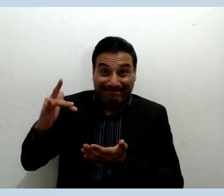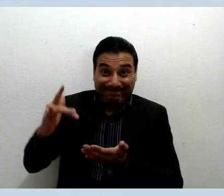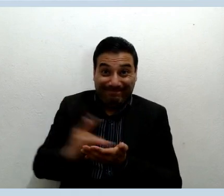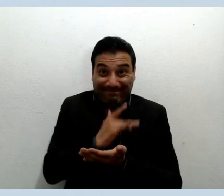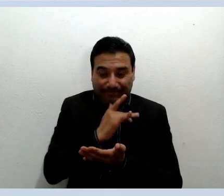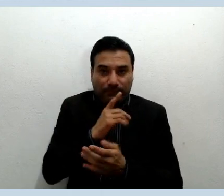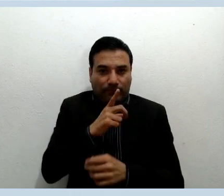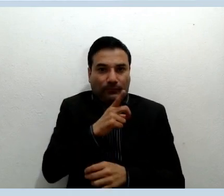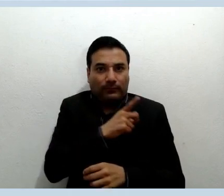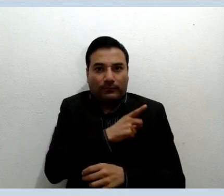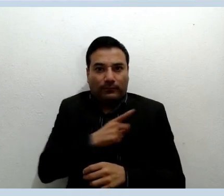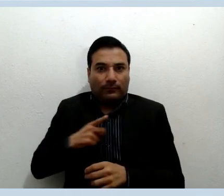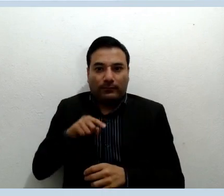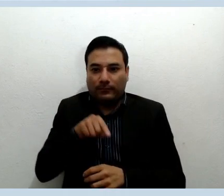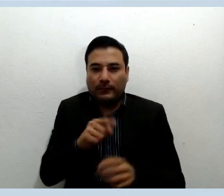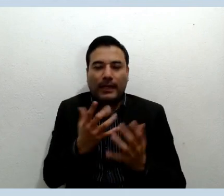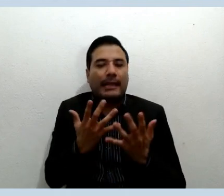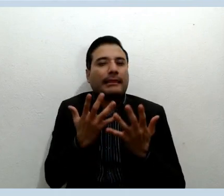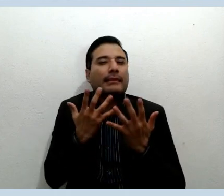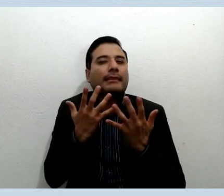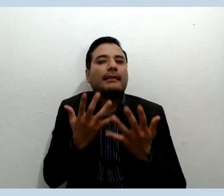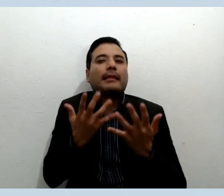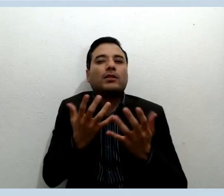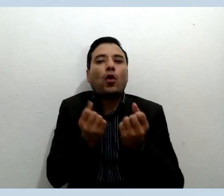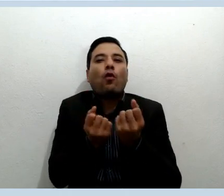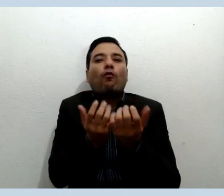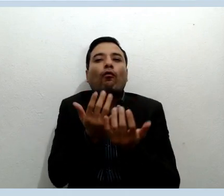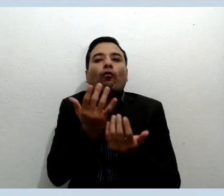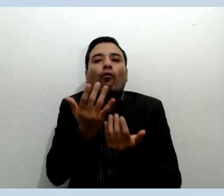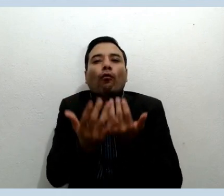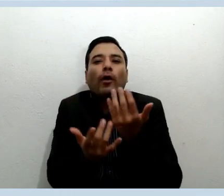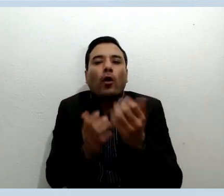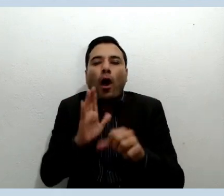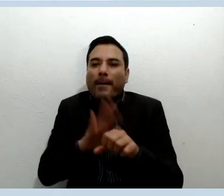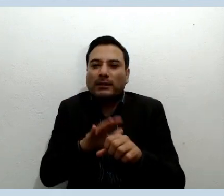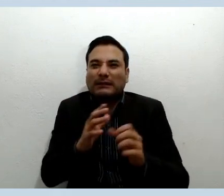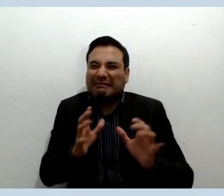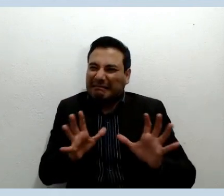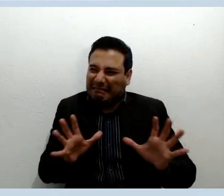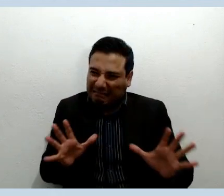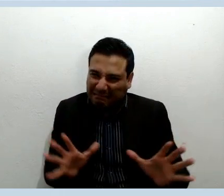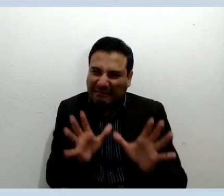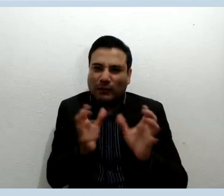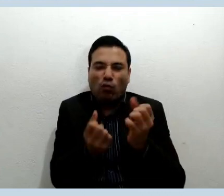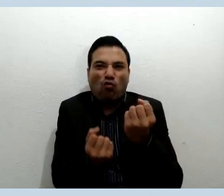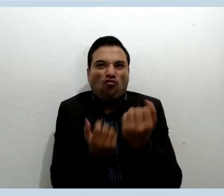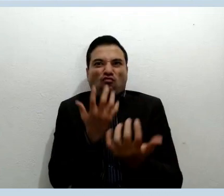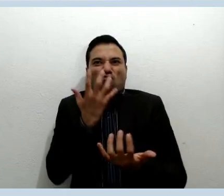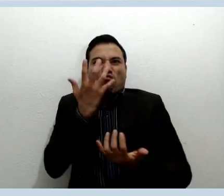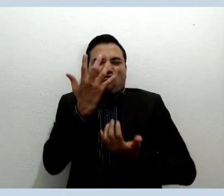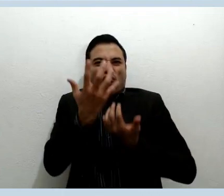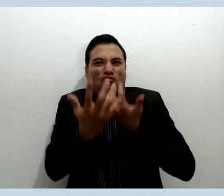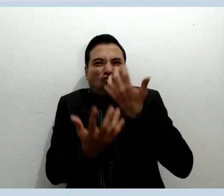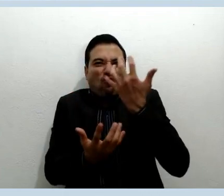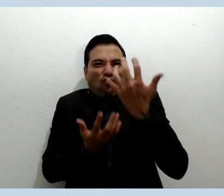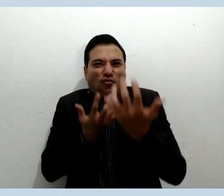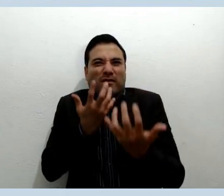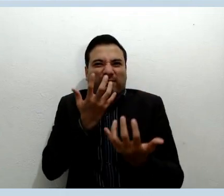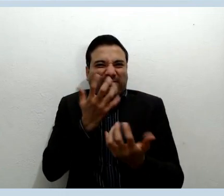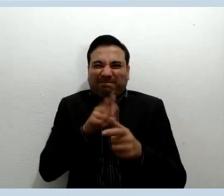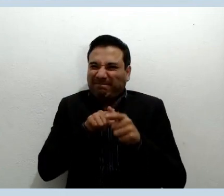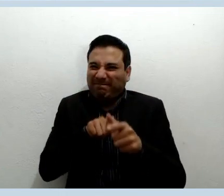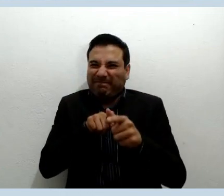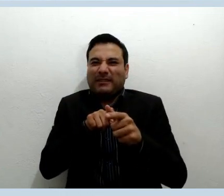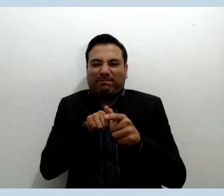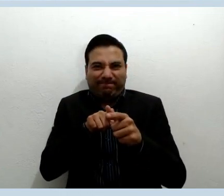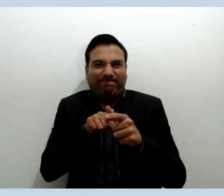fuego del deseo no O sea que que justo impulsen y que entiendan también y que nos miren